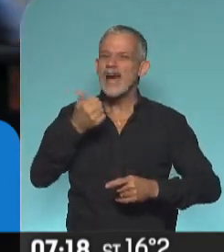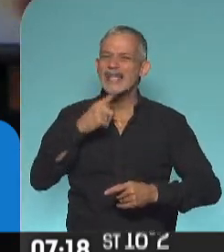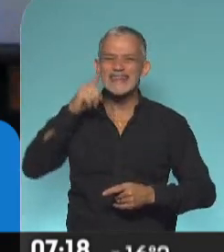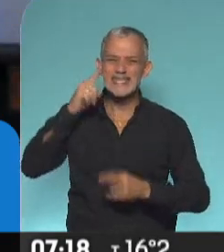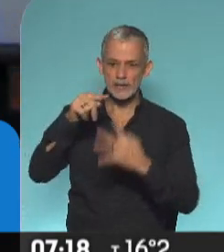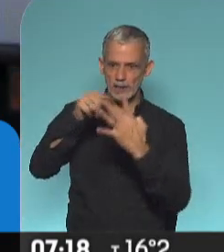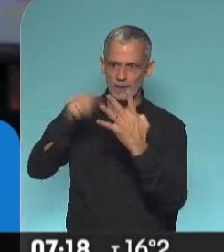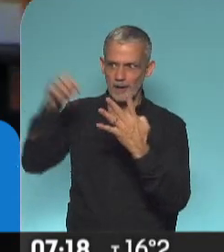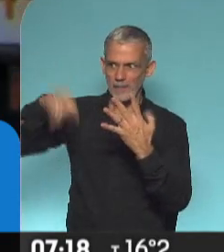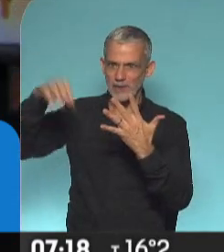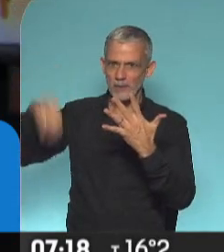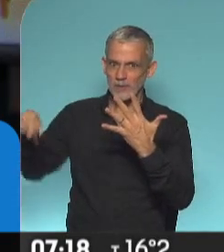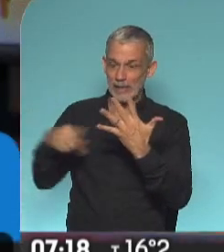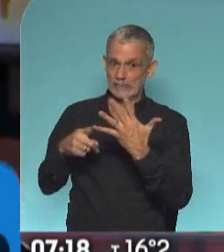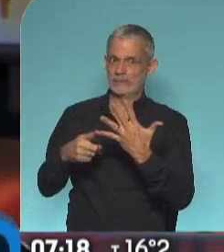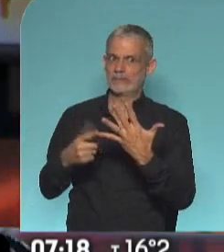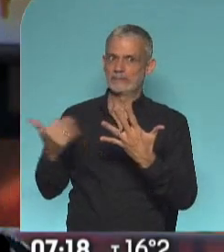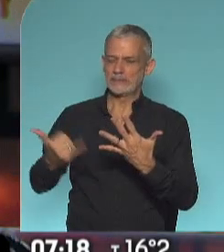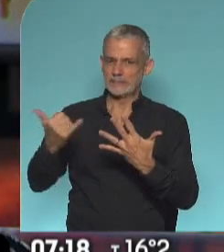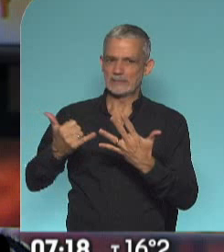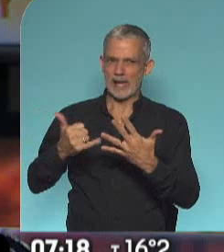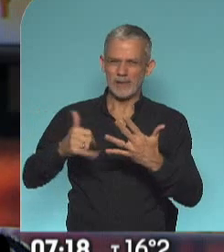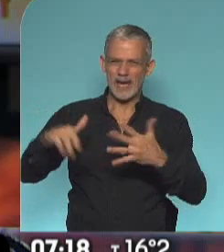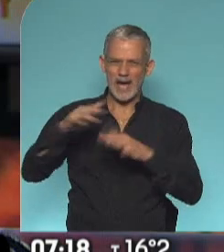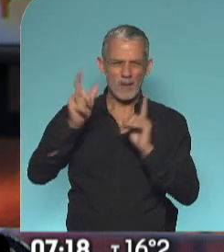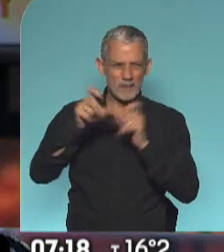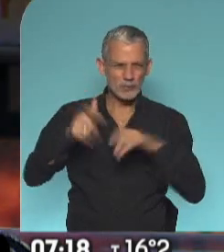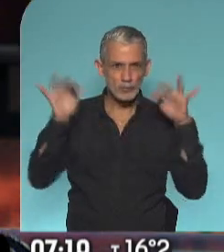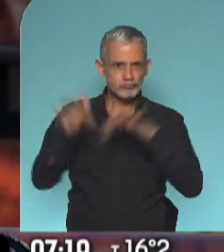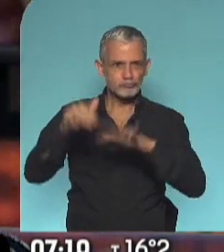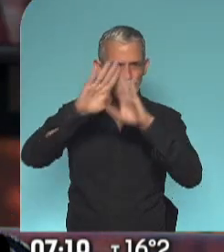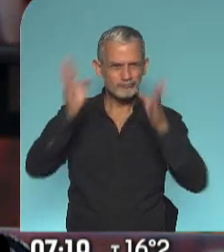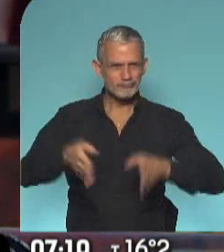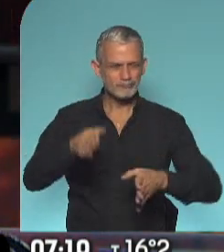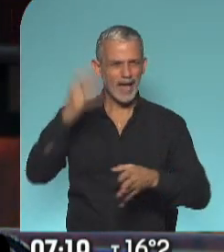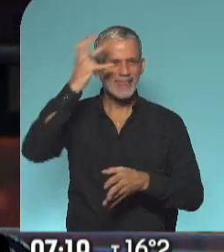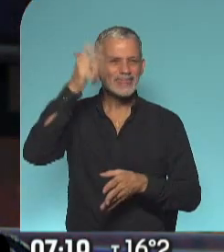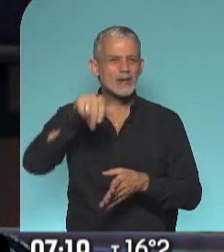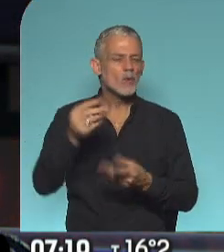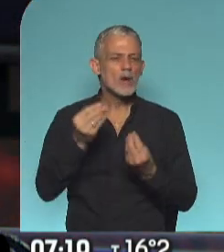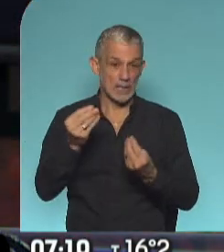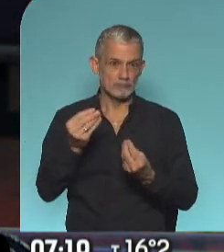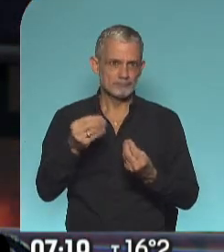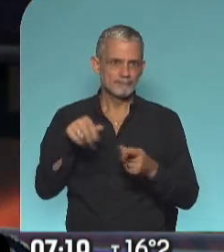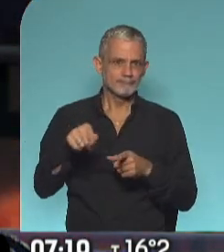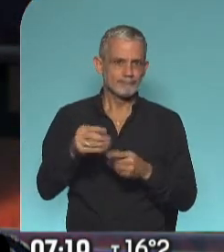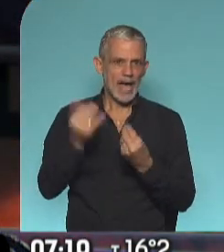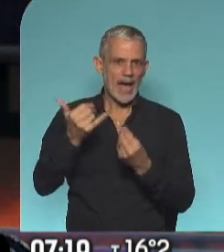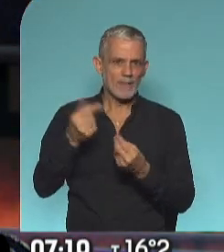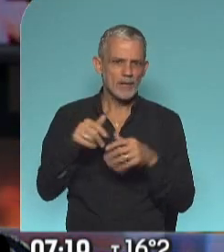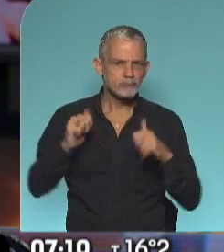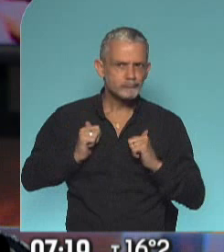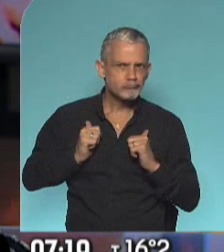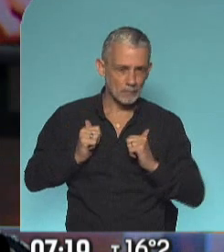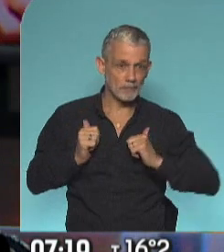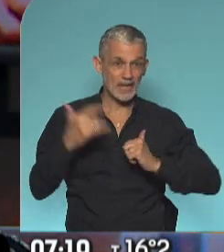Había una vigilia con un reclamo muy fuerte, incluso en las redes sociales, hacia los jueces de la Corte. Lo que ocurrió fue